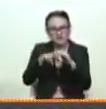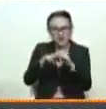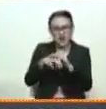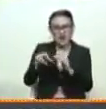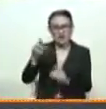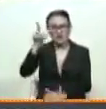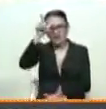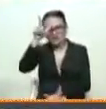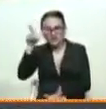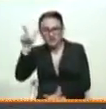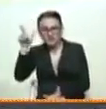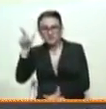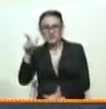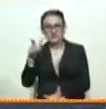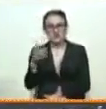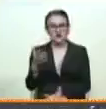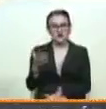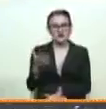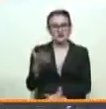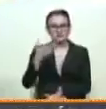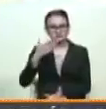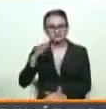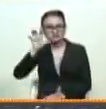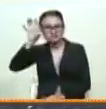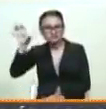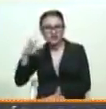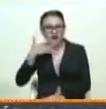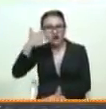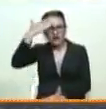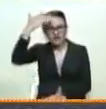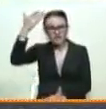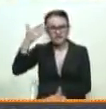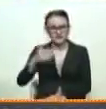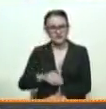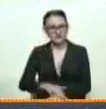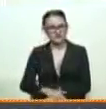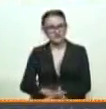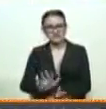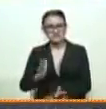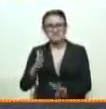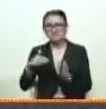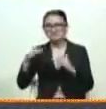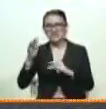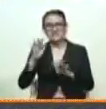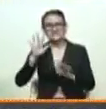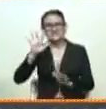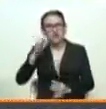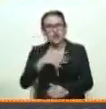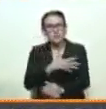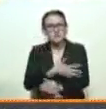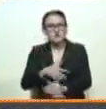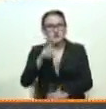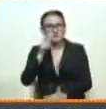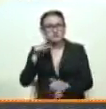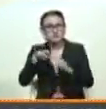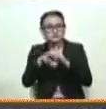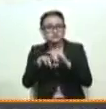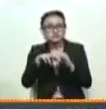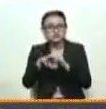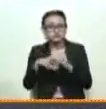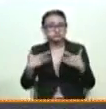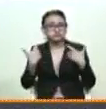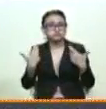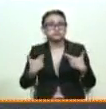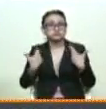Libia, Siria, Afganistán, sobrepasan los 5 millones, los 5